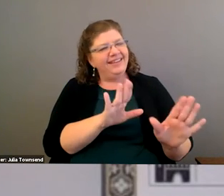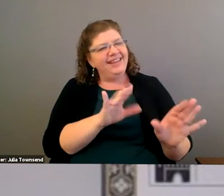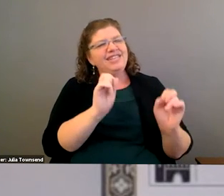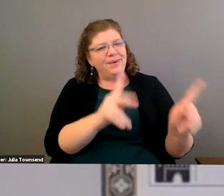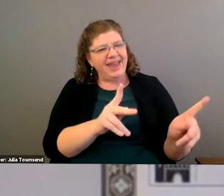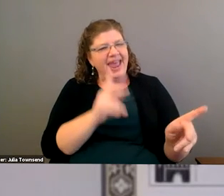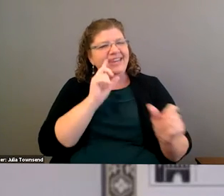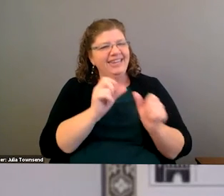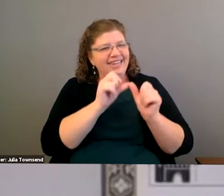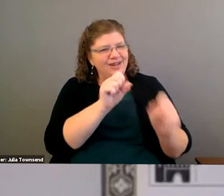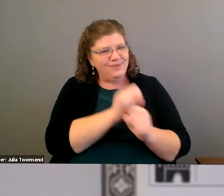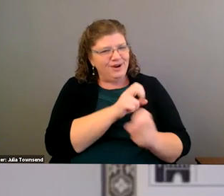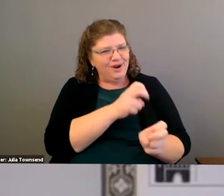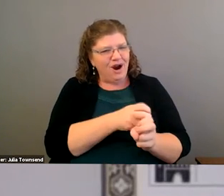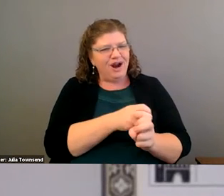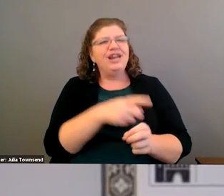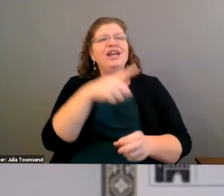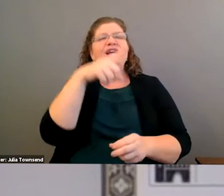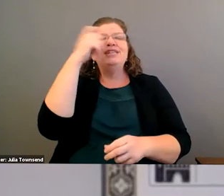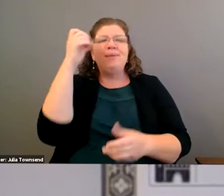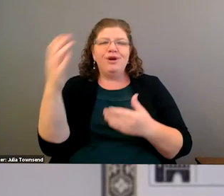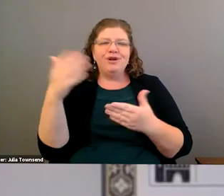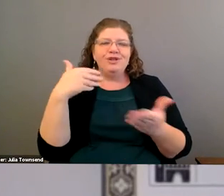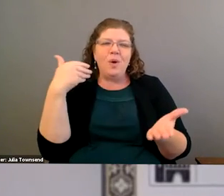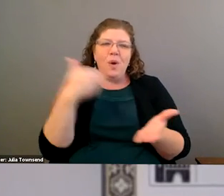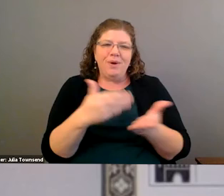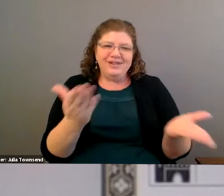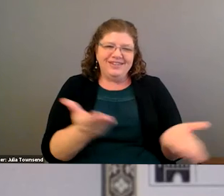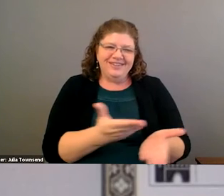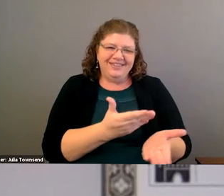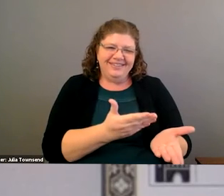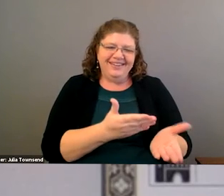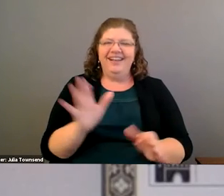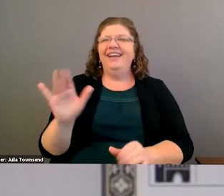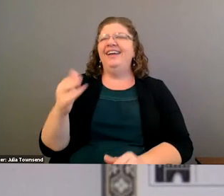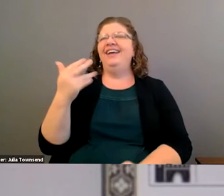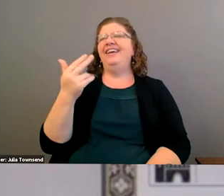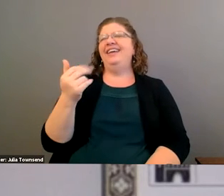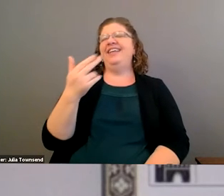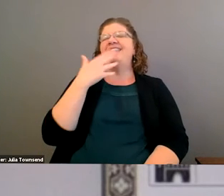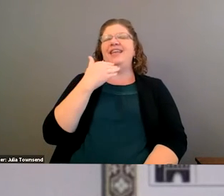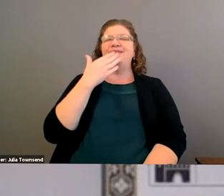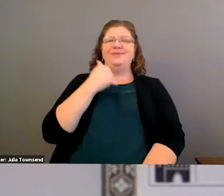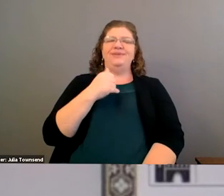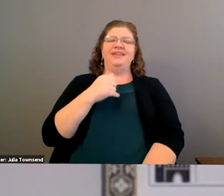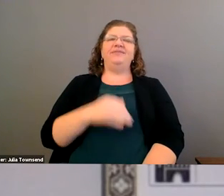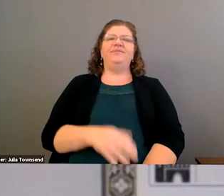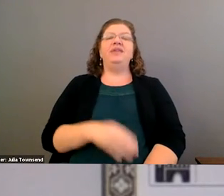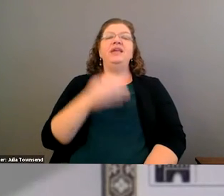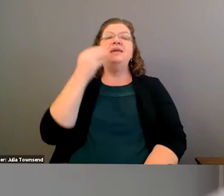ellos que todo está bien y que necesitan seguir trabajando duro y el verano está acá, casi aquí. Ah, muy bien. Pues muchísimas gracias, señora